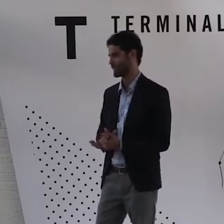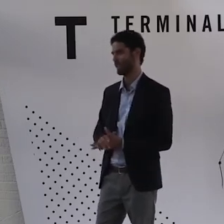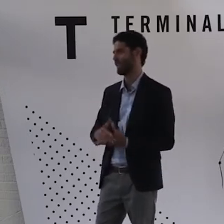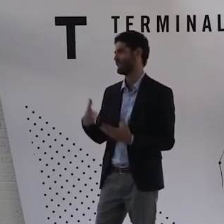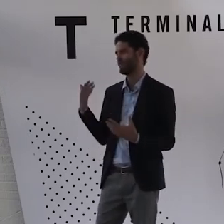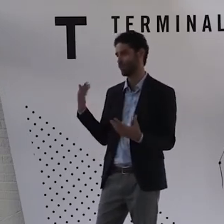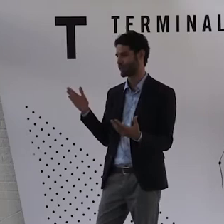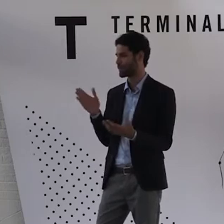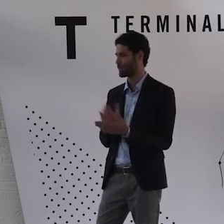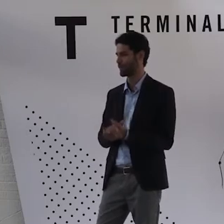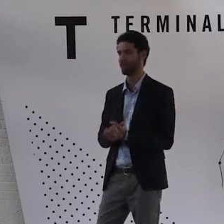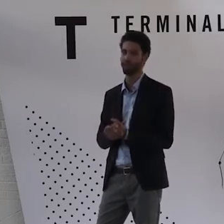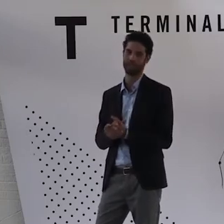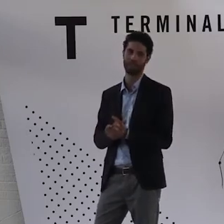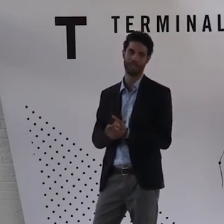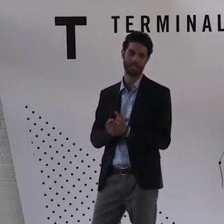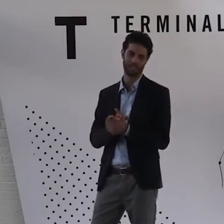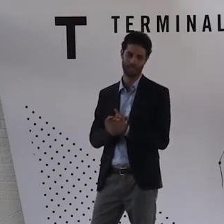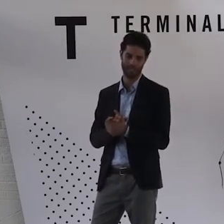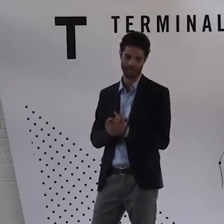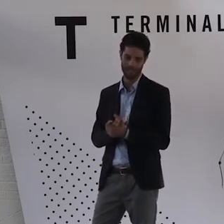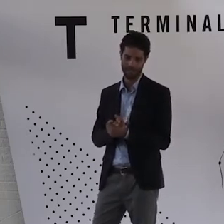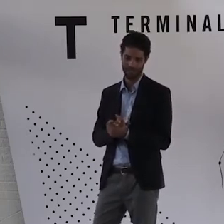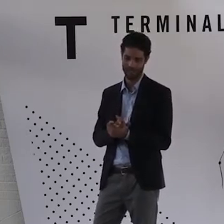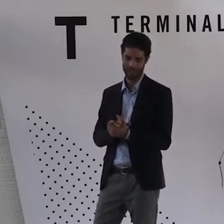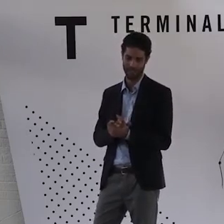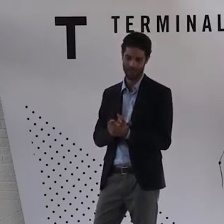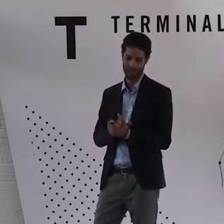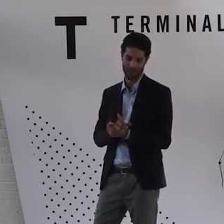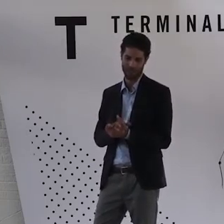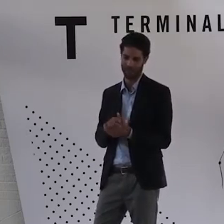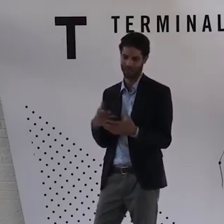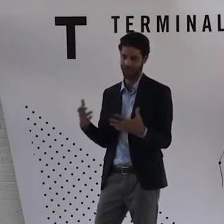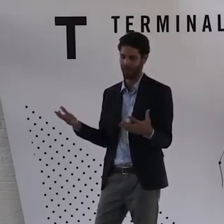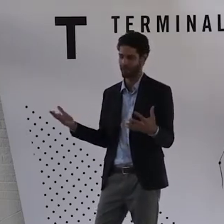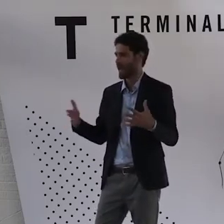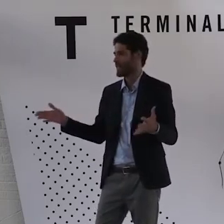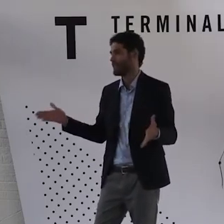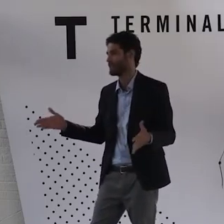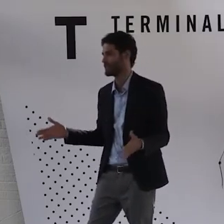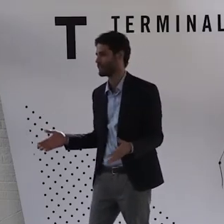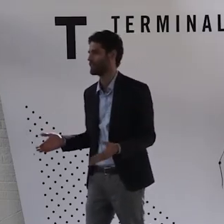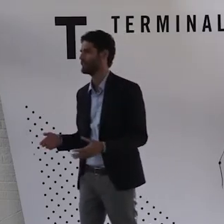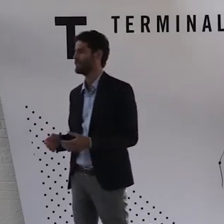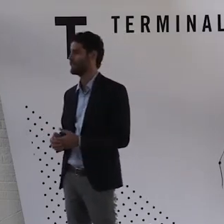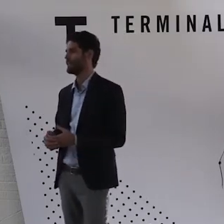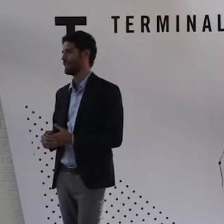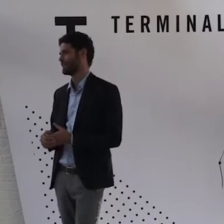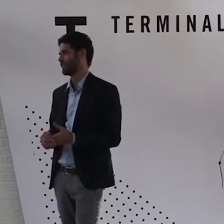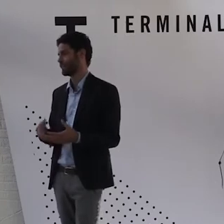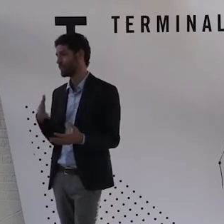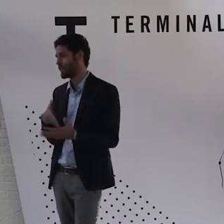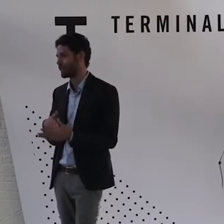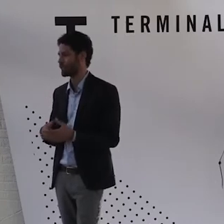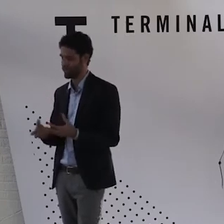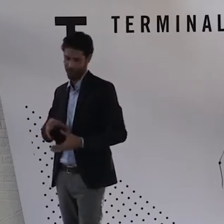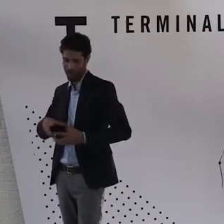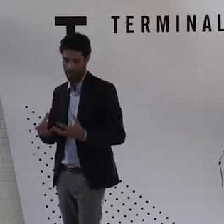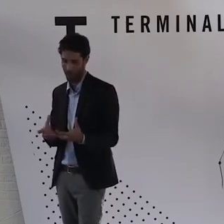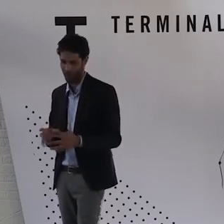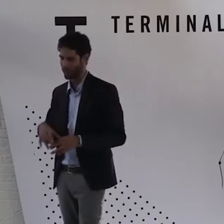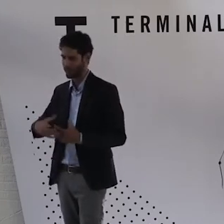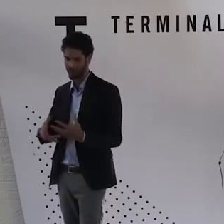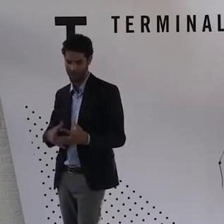muchísima práctica, épocas de mi vida que yo practiqué entre 7, 9 y horas diarias. Y ahí sí es donde entra